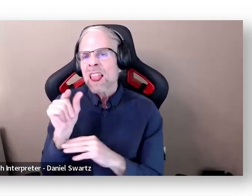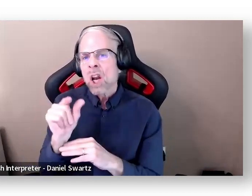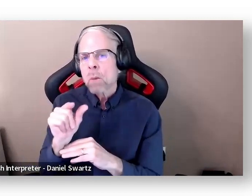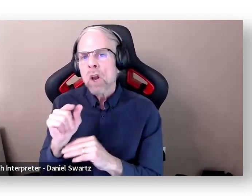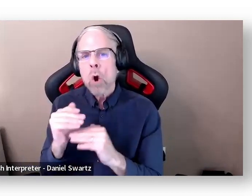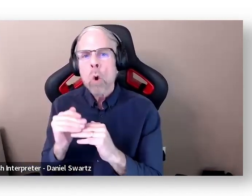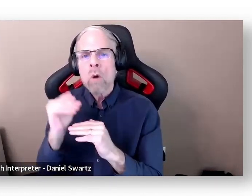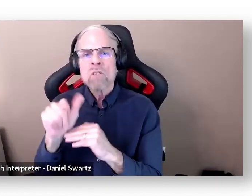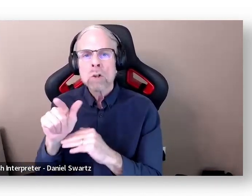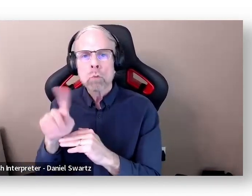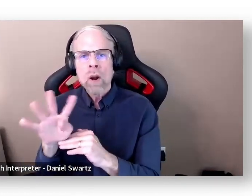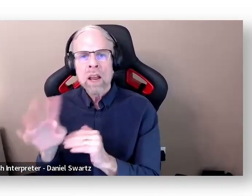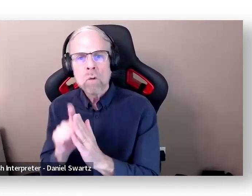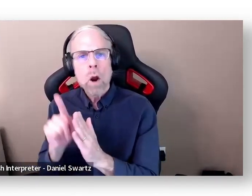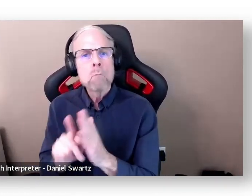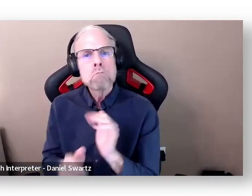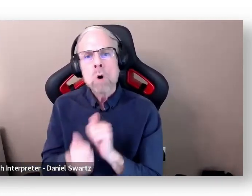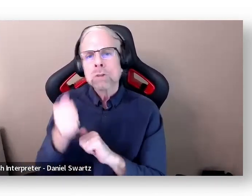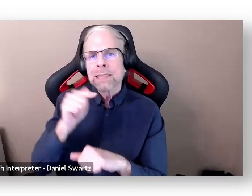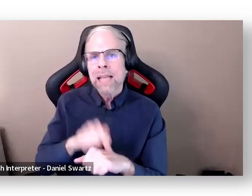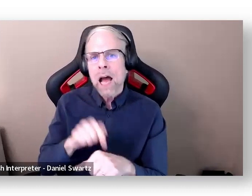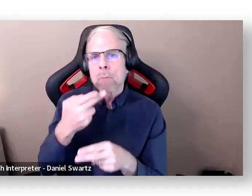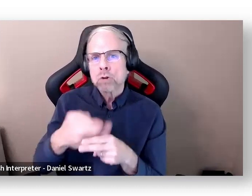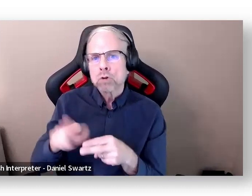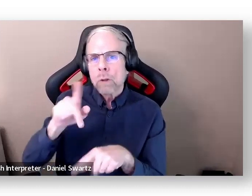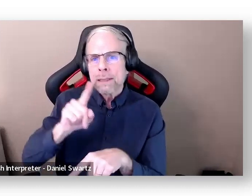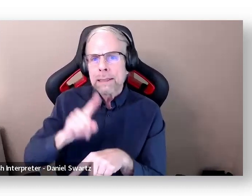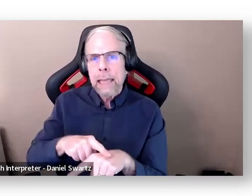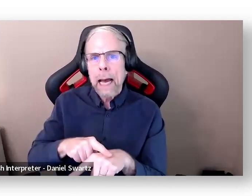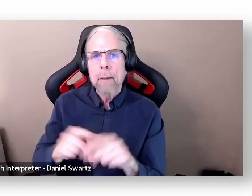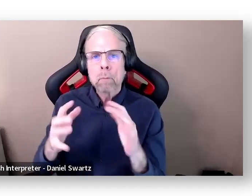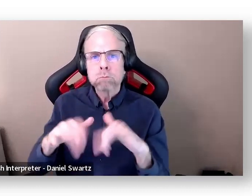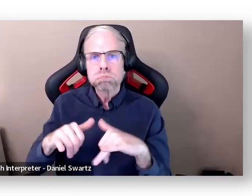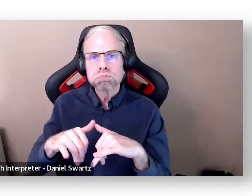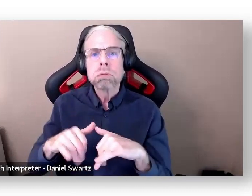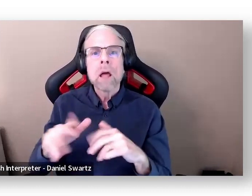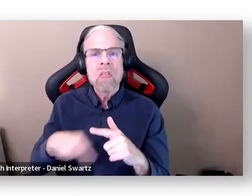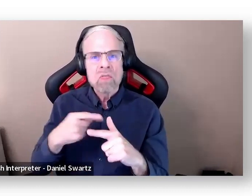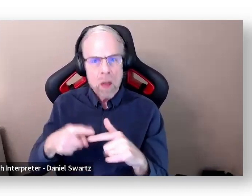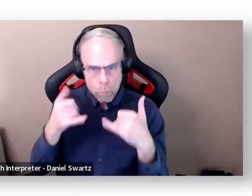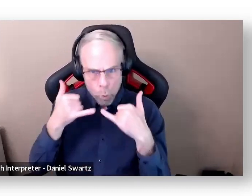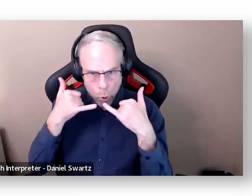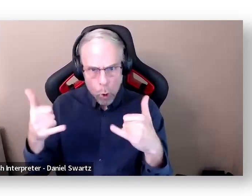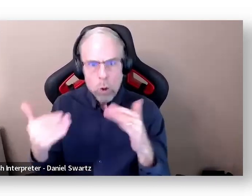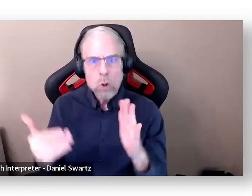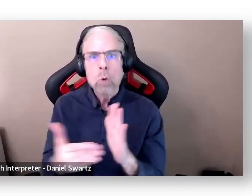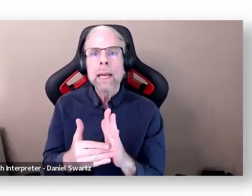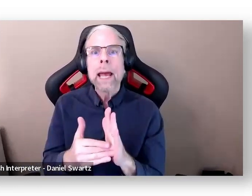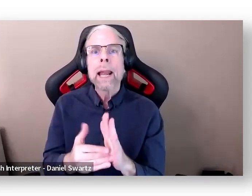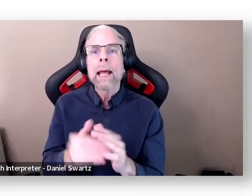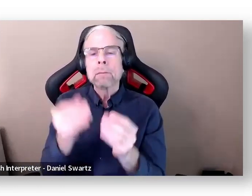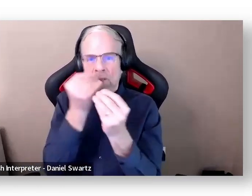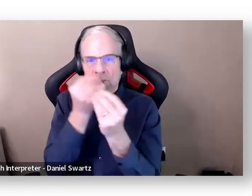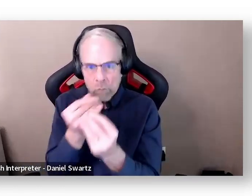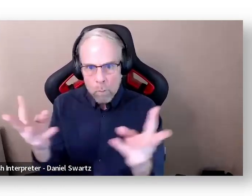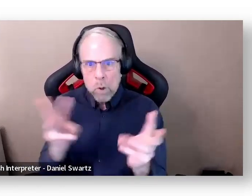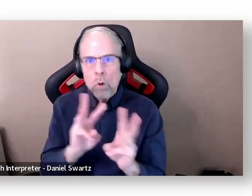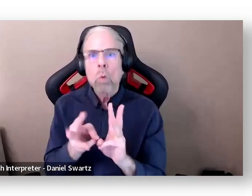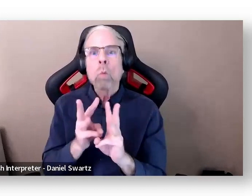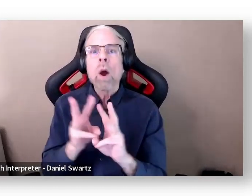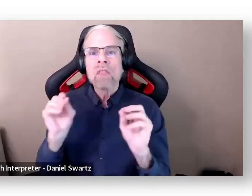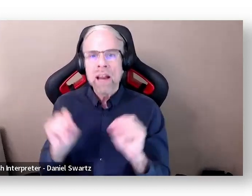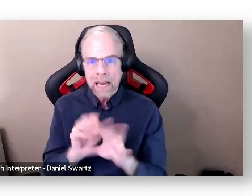para unos clientes fue unos 24 horas y para unos clientes fue un poco más de 24. Luego les vamos a